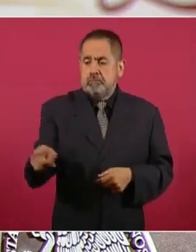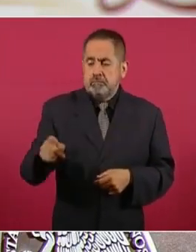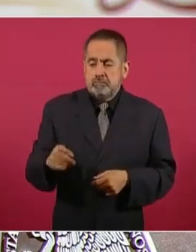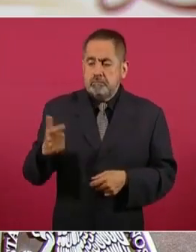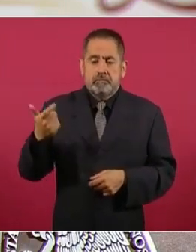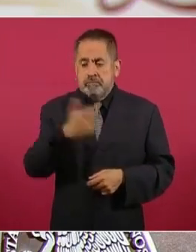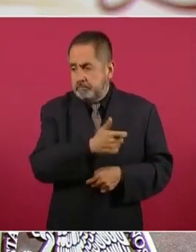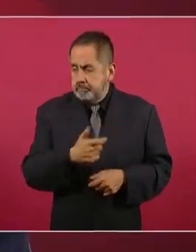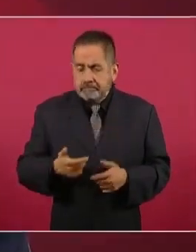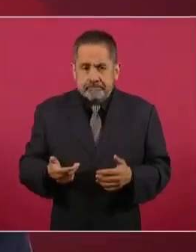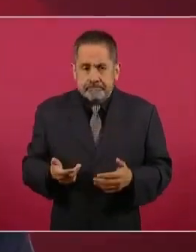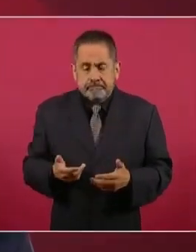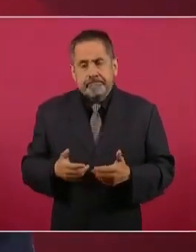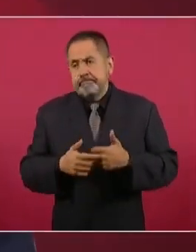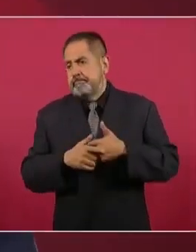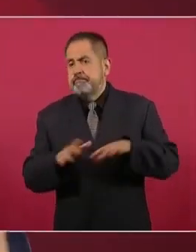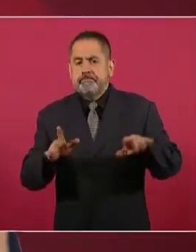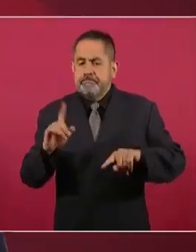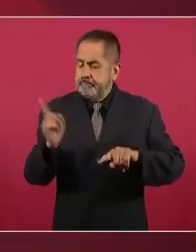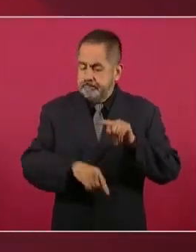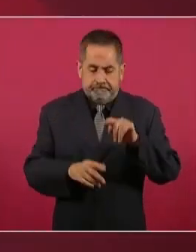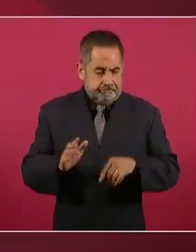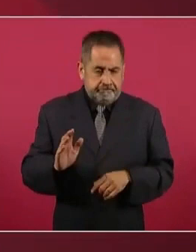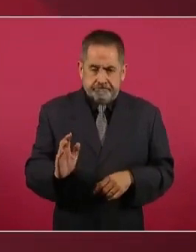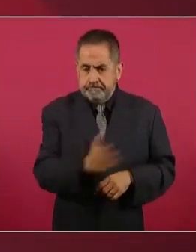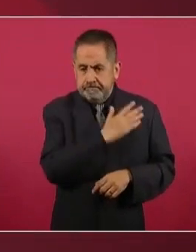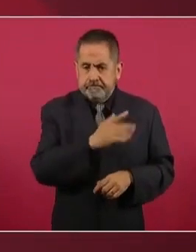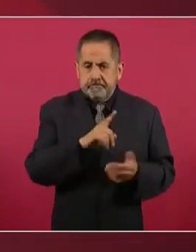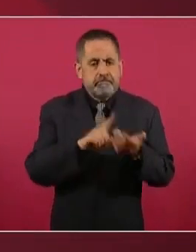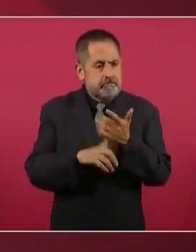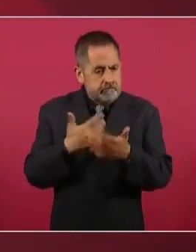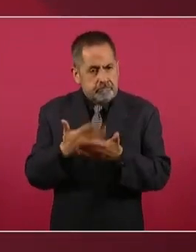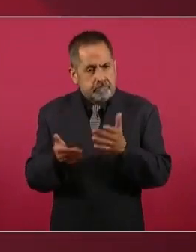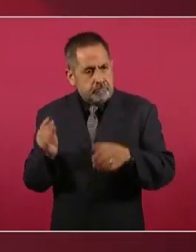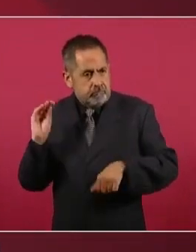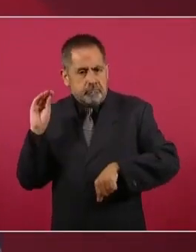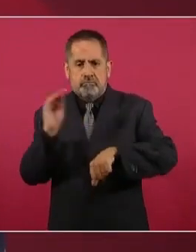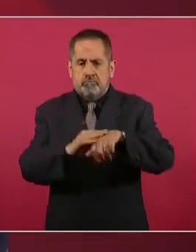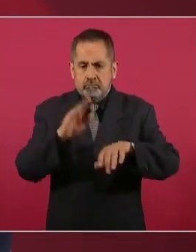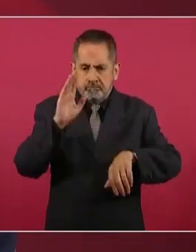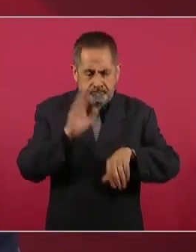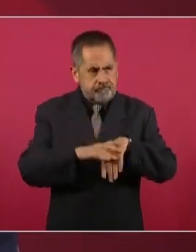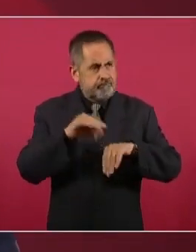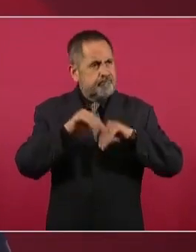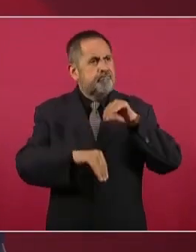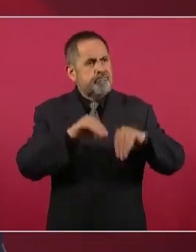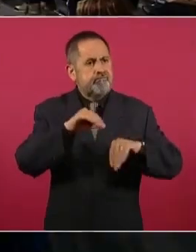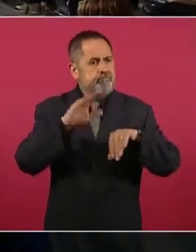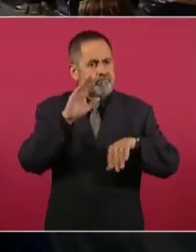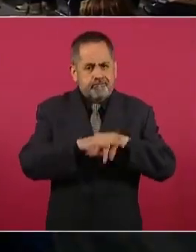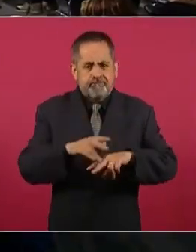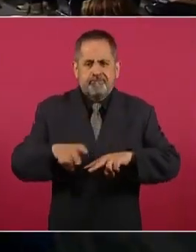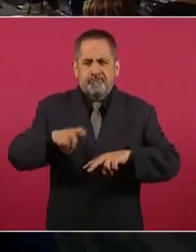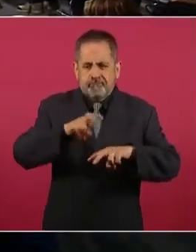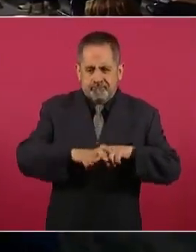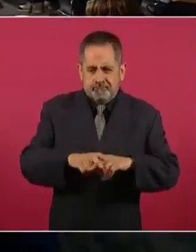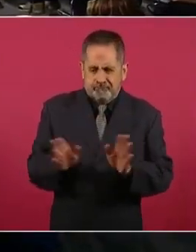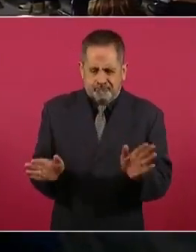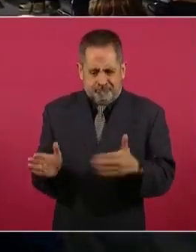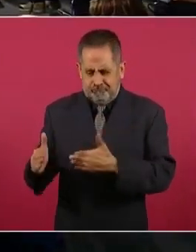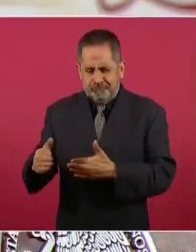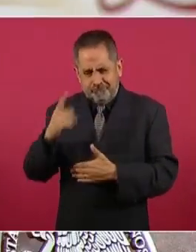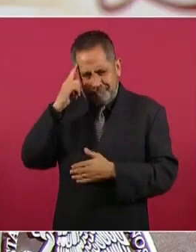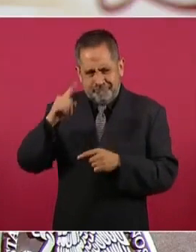cobro lo que se hizo fue sustituirlo, tener más capacidad, más sillones, más máquinas